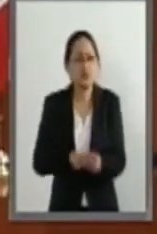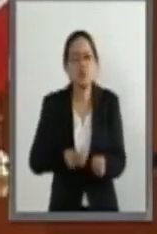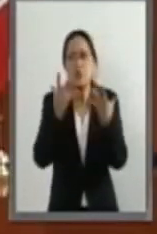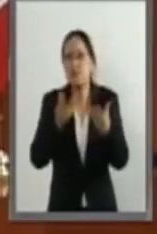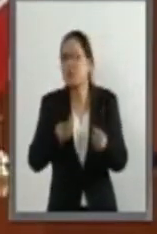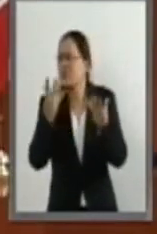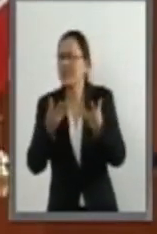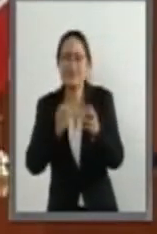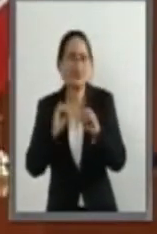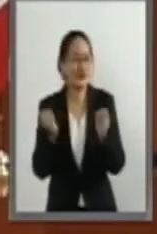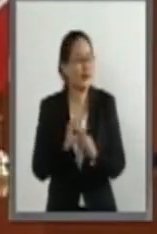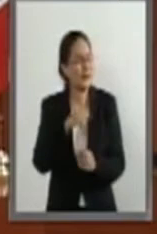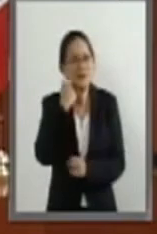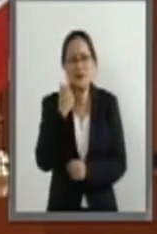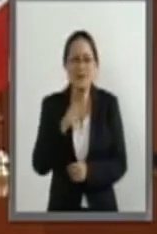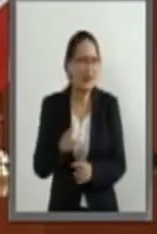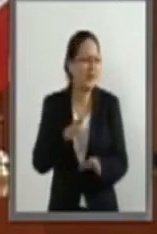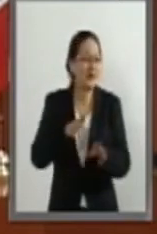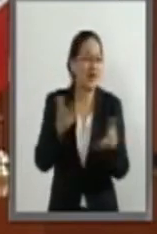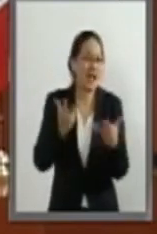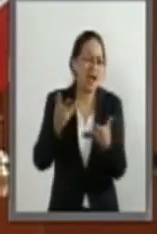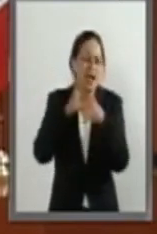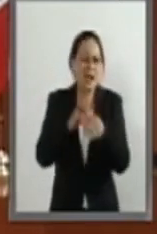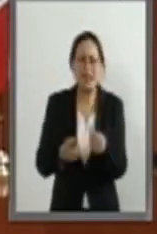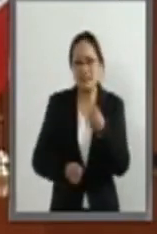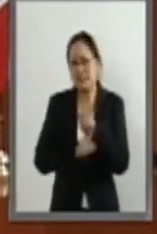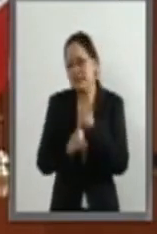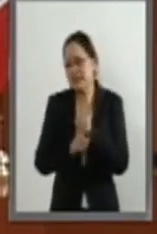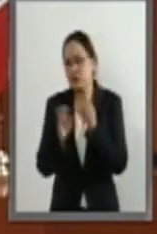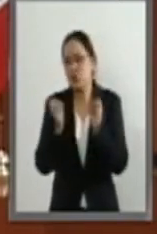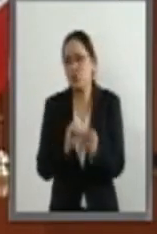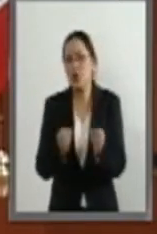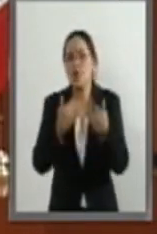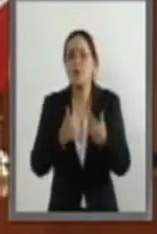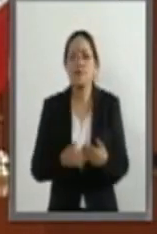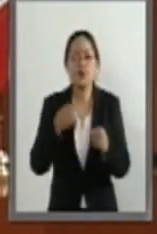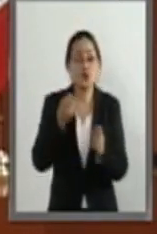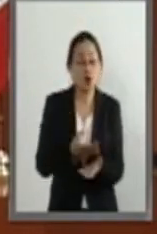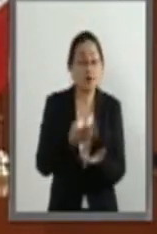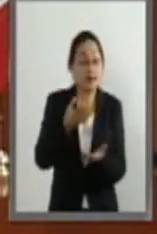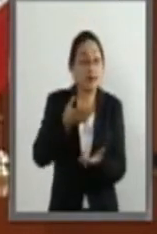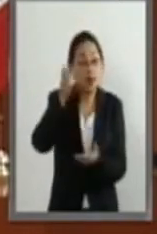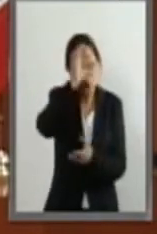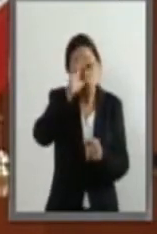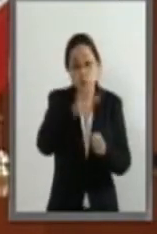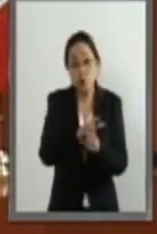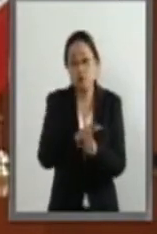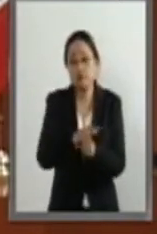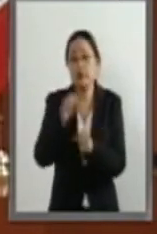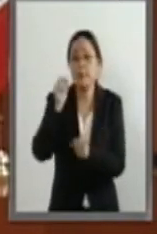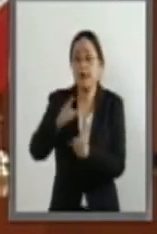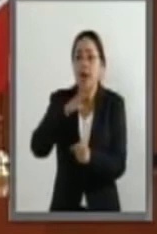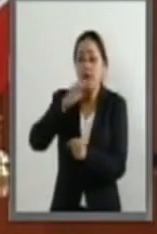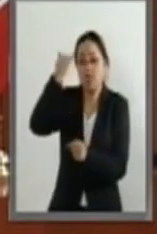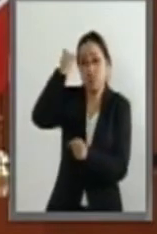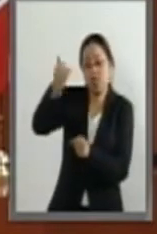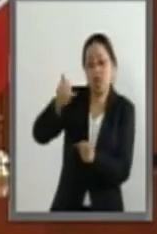rojas de este tema estructural, no solo de la cultura, sino de la mentalidad